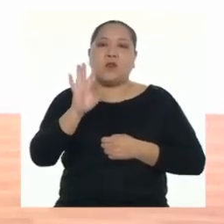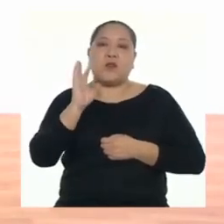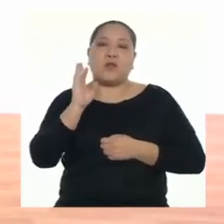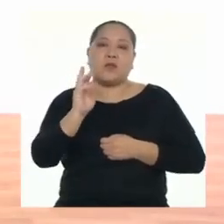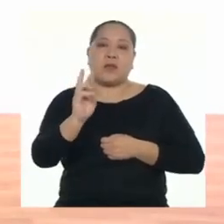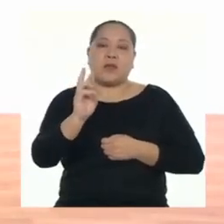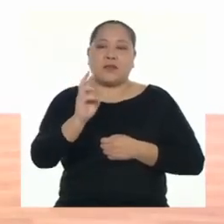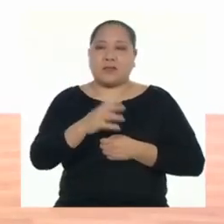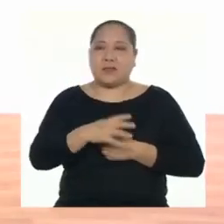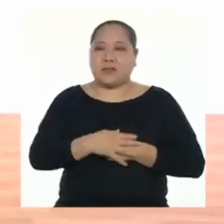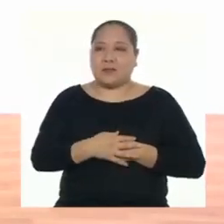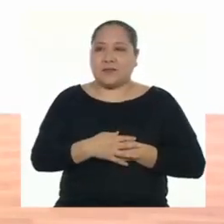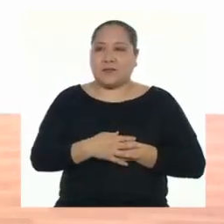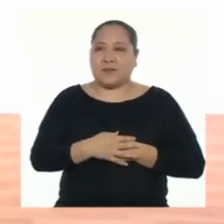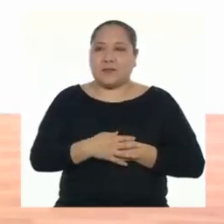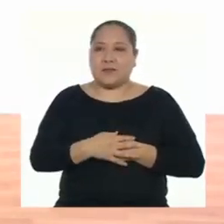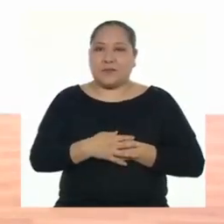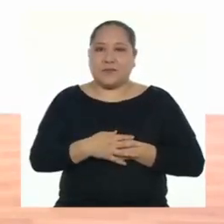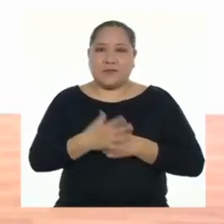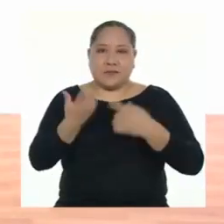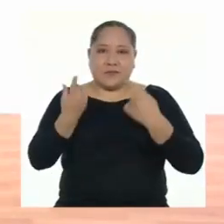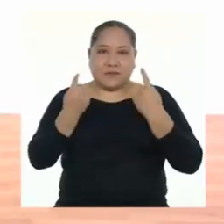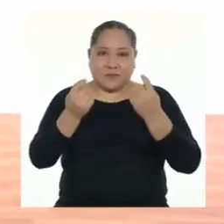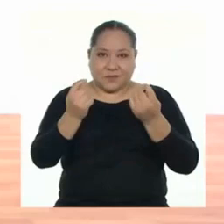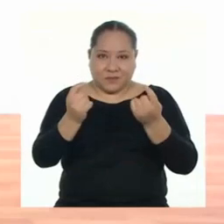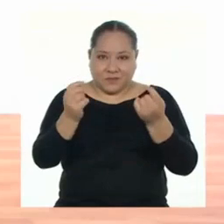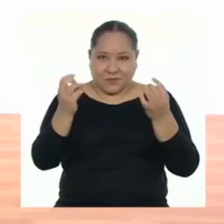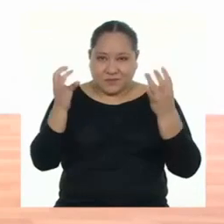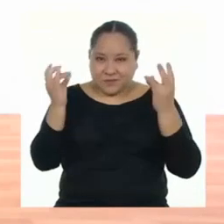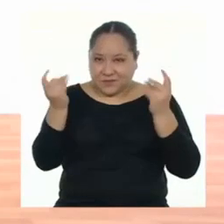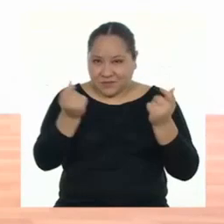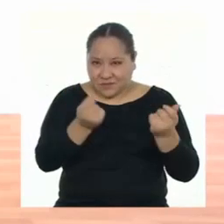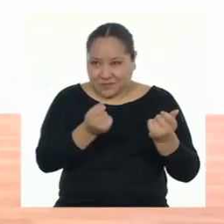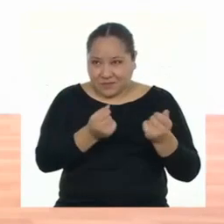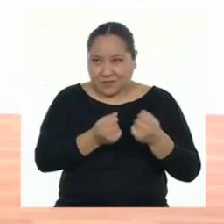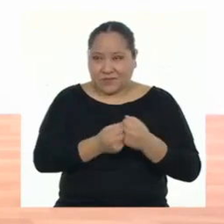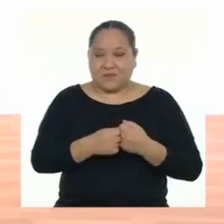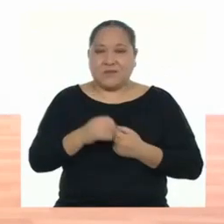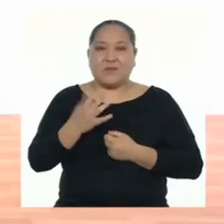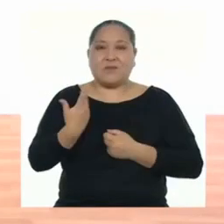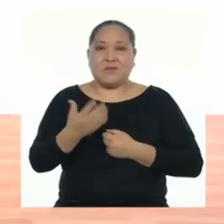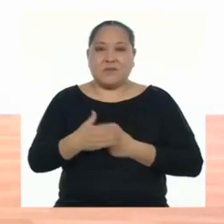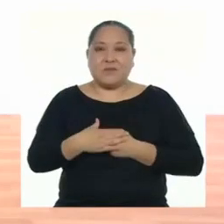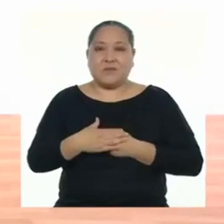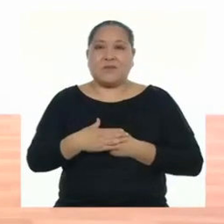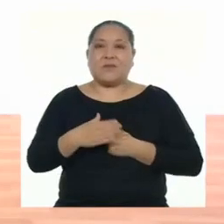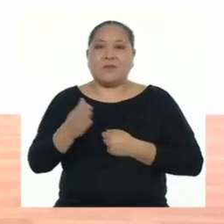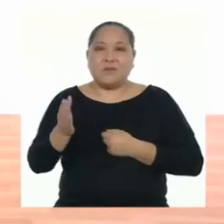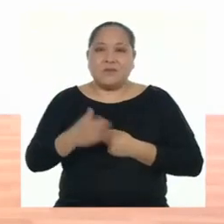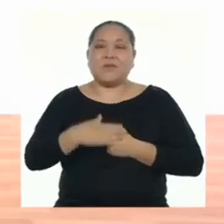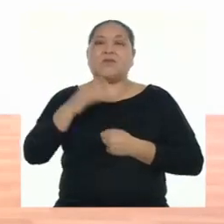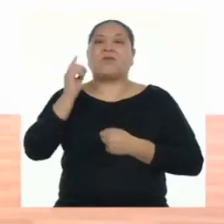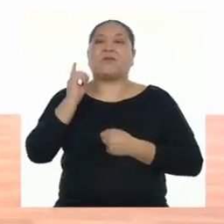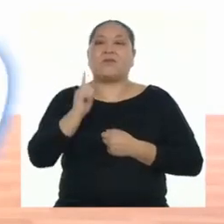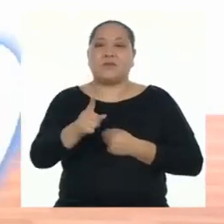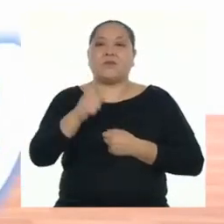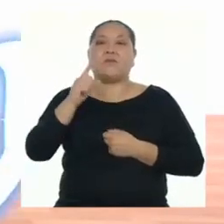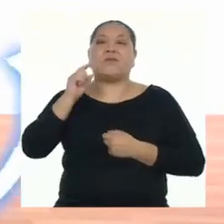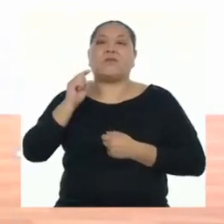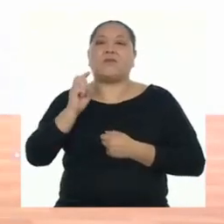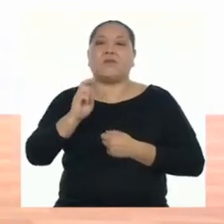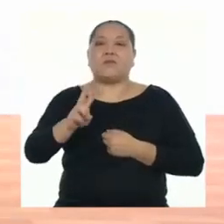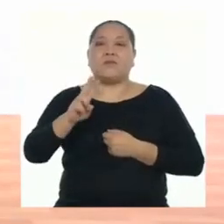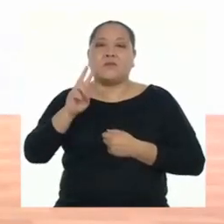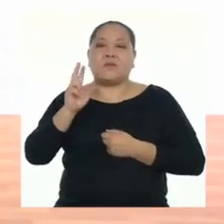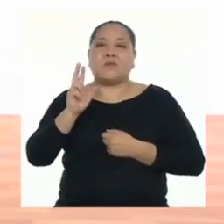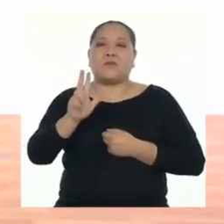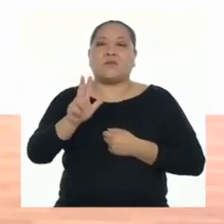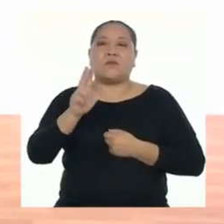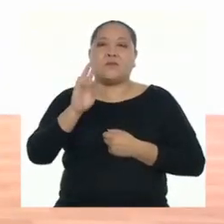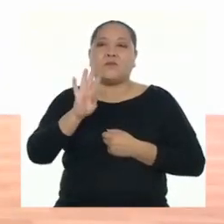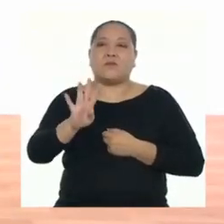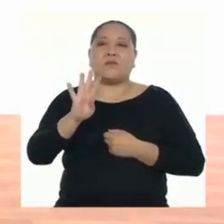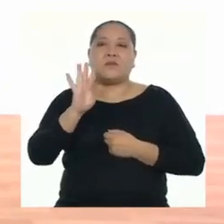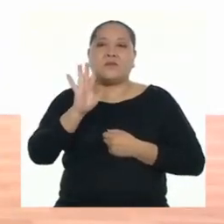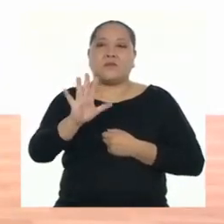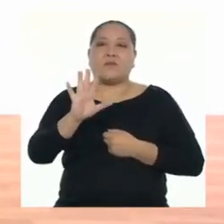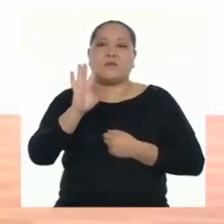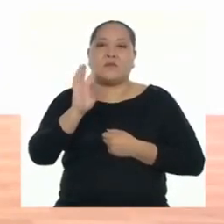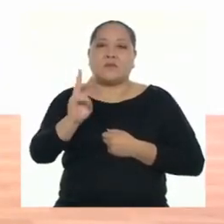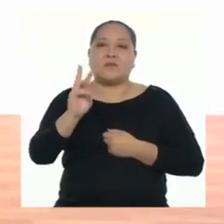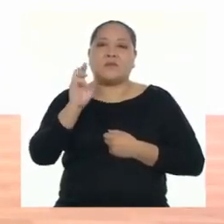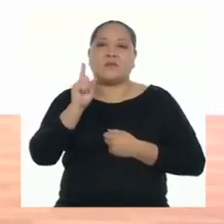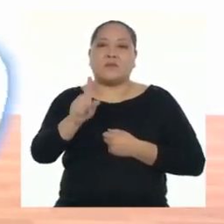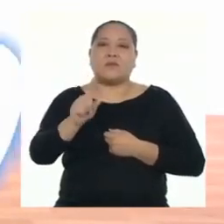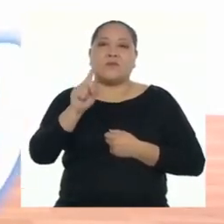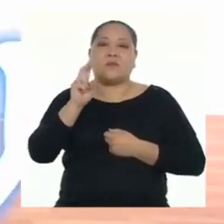4, 5, 6. Intentamos más rápido. 5, 6, 7, va. Y 1, 2, 3,